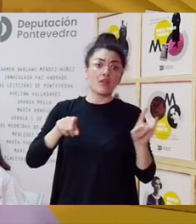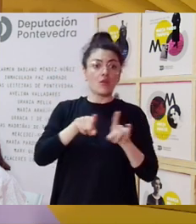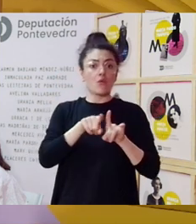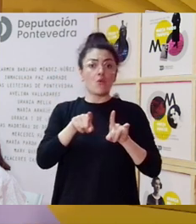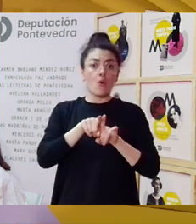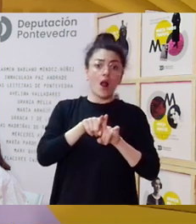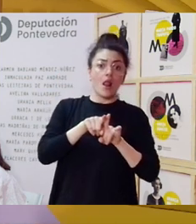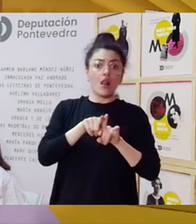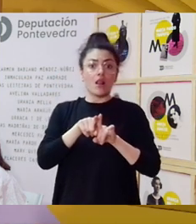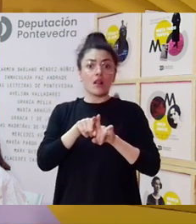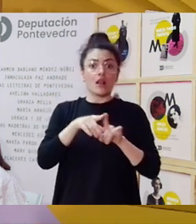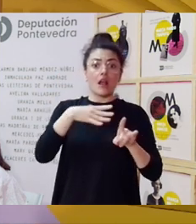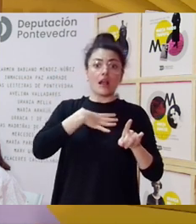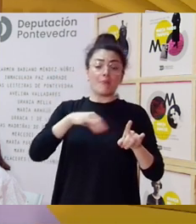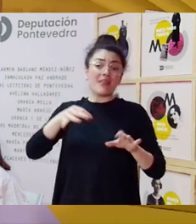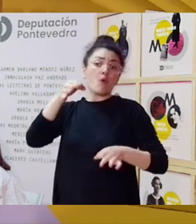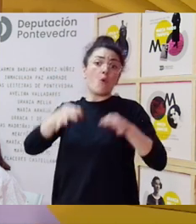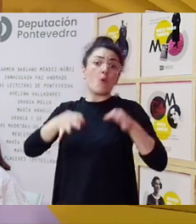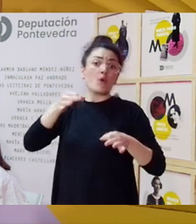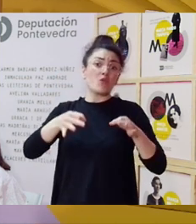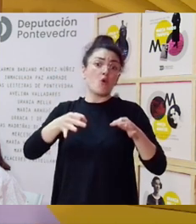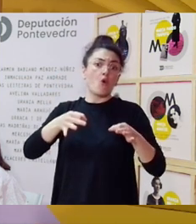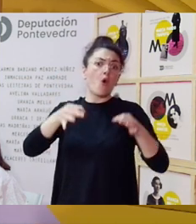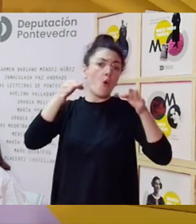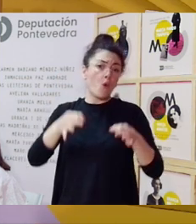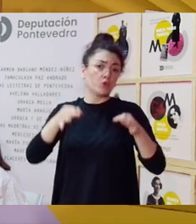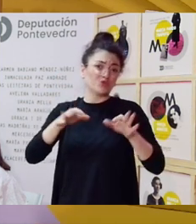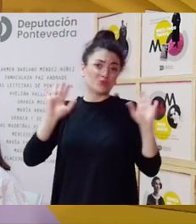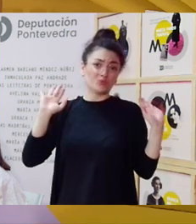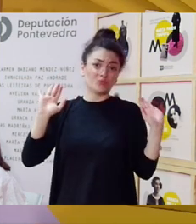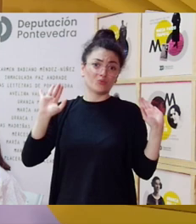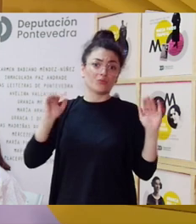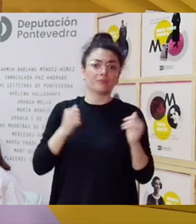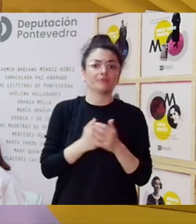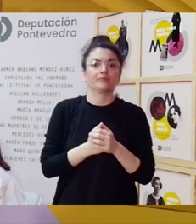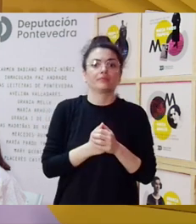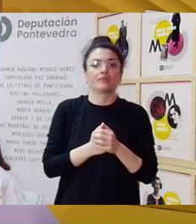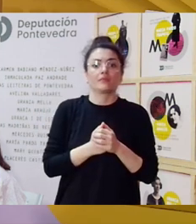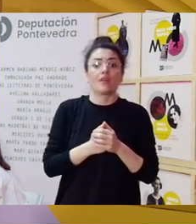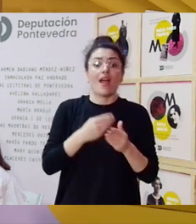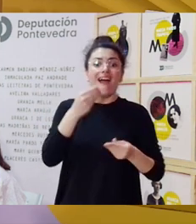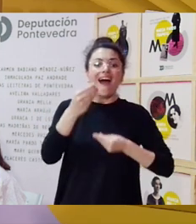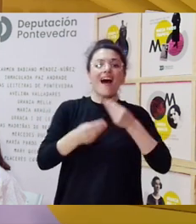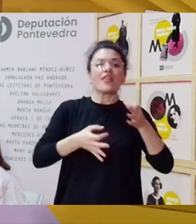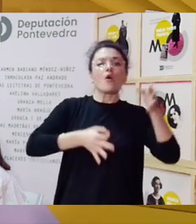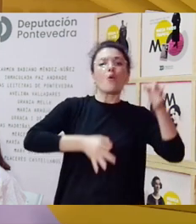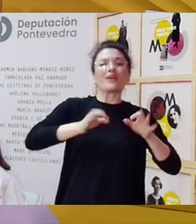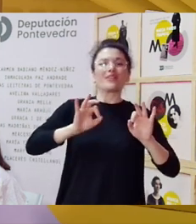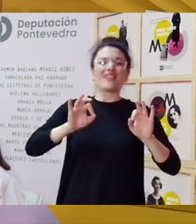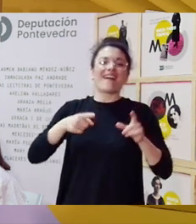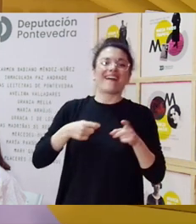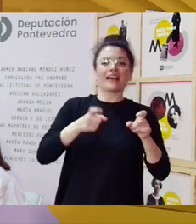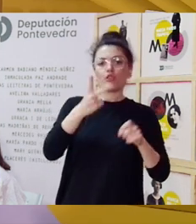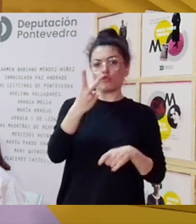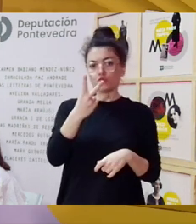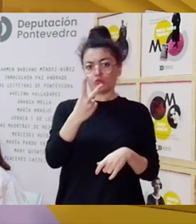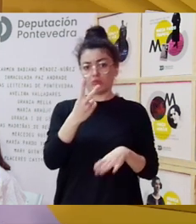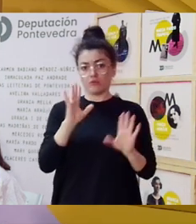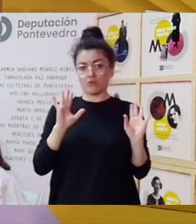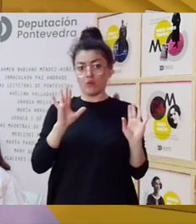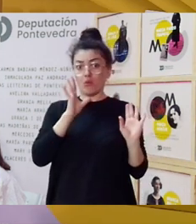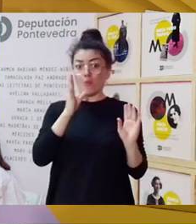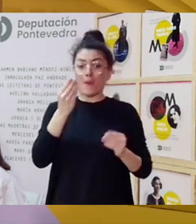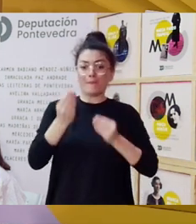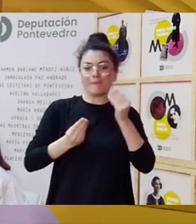xuízo máis ou menos xusto. Fixéronlle dous consellos de guerra. Tiñan medo de que se salira de